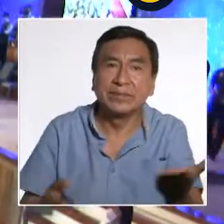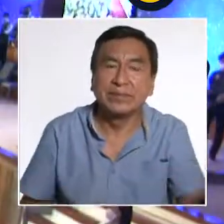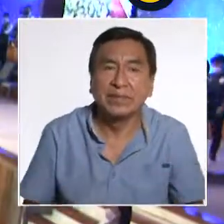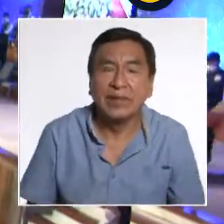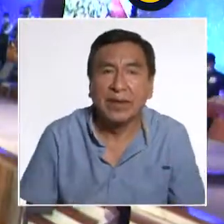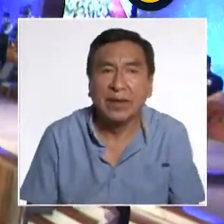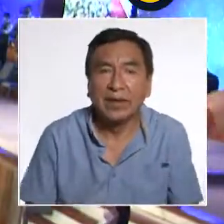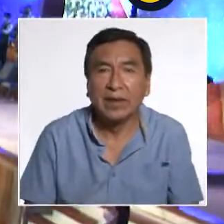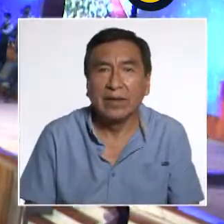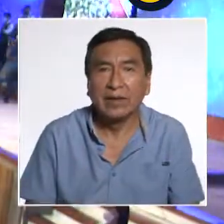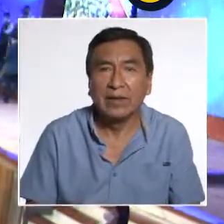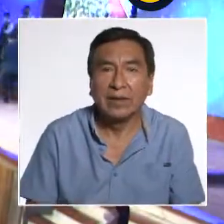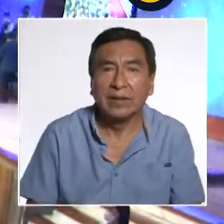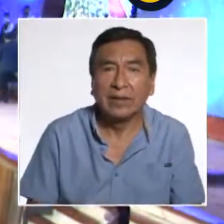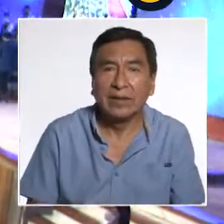grito.